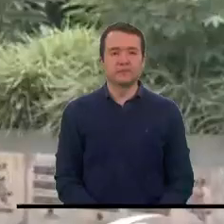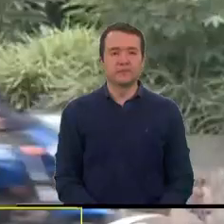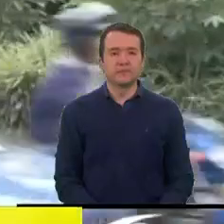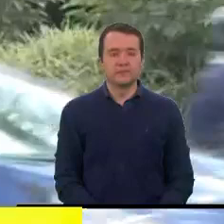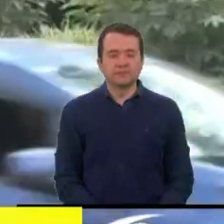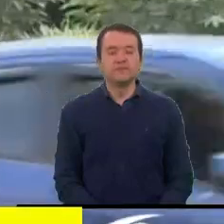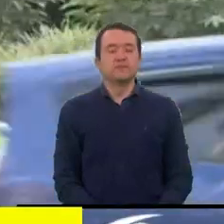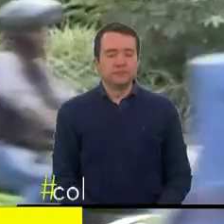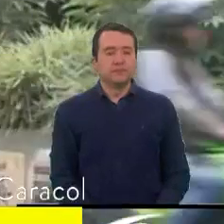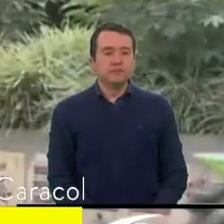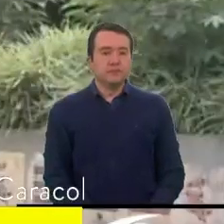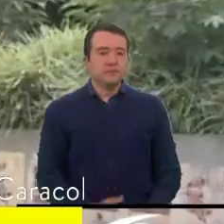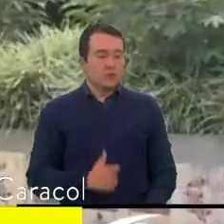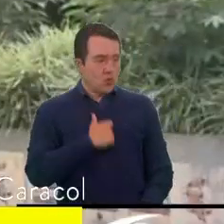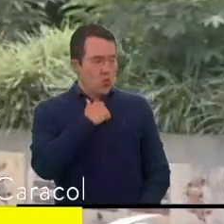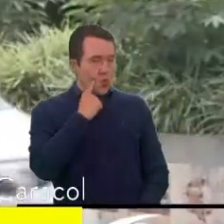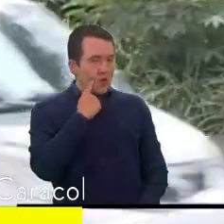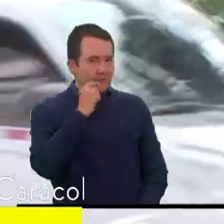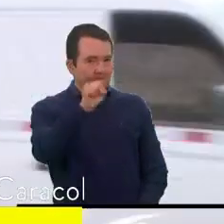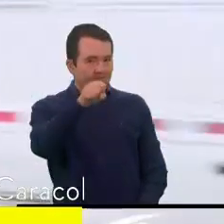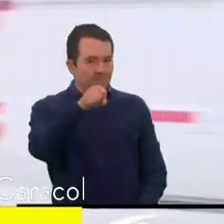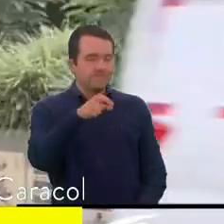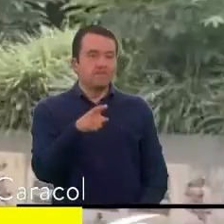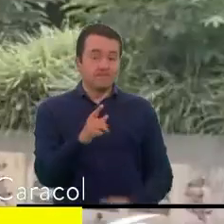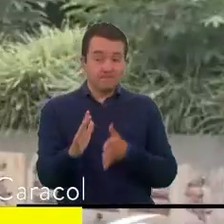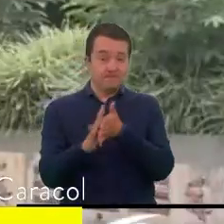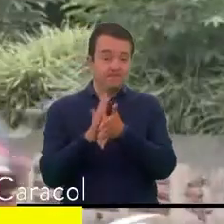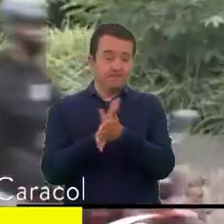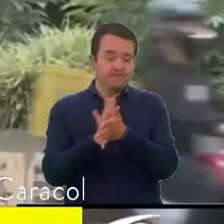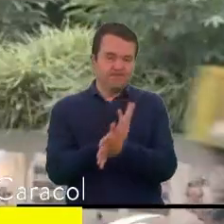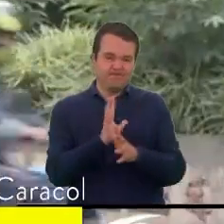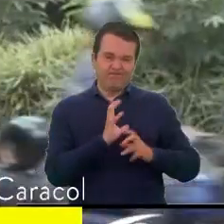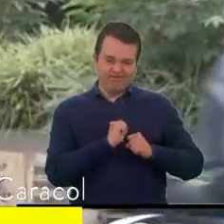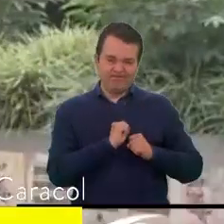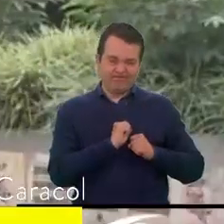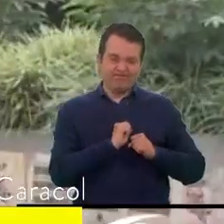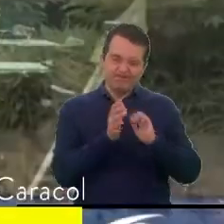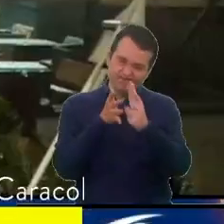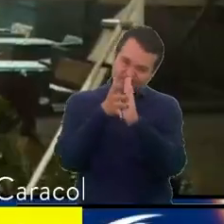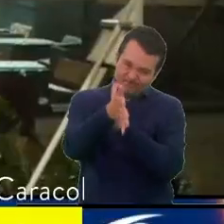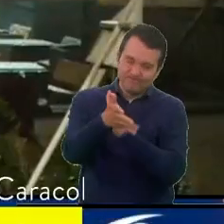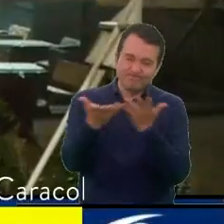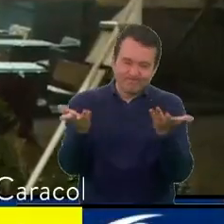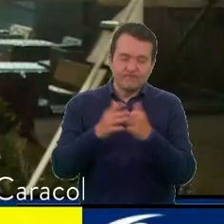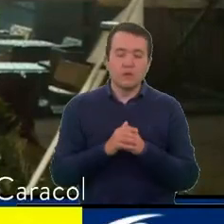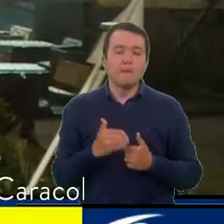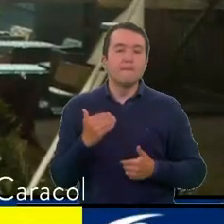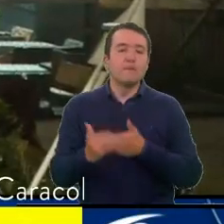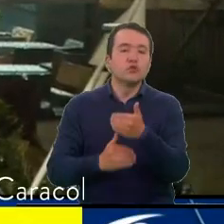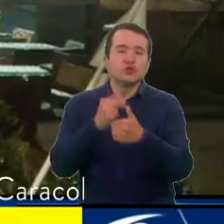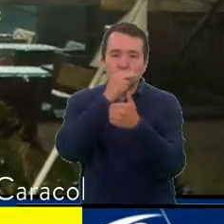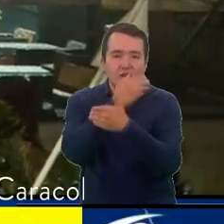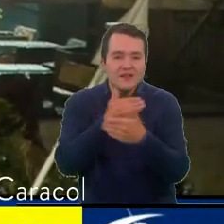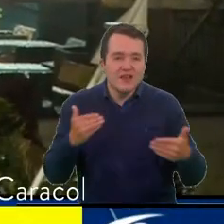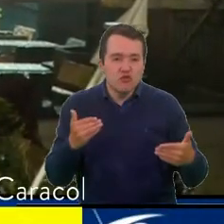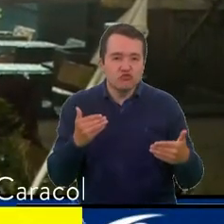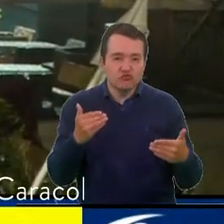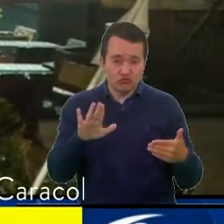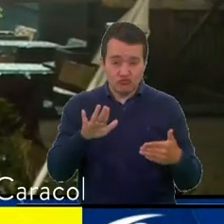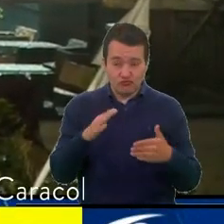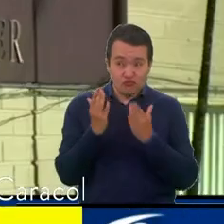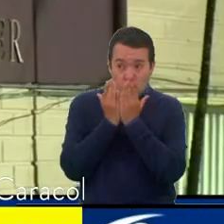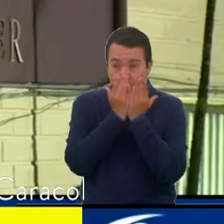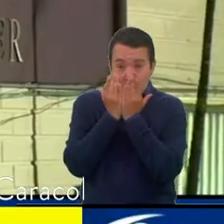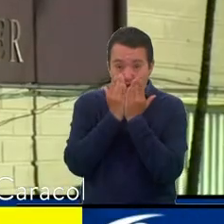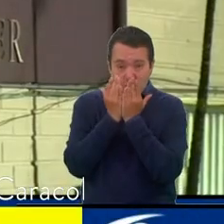Hombre, Juan Diego, una información que entristece y que entorpece el proceso académico de 2.000 niños en una institución académica de la